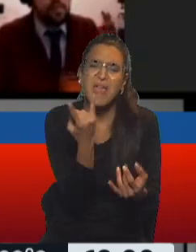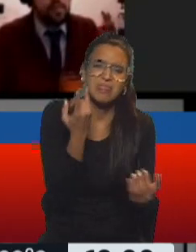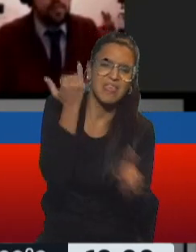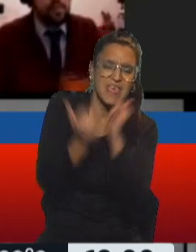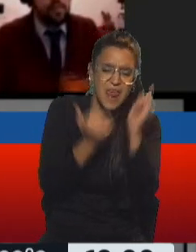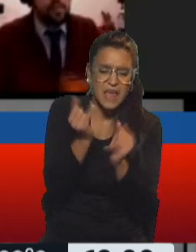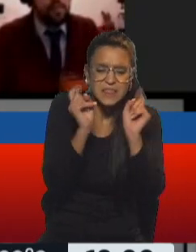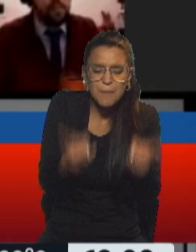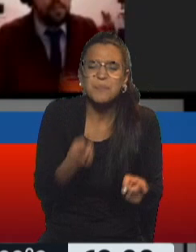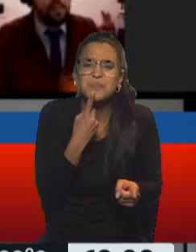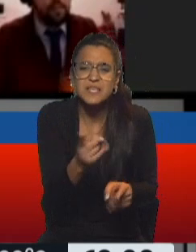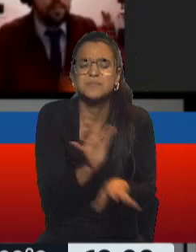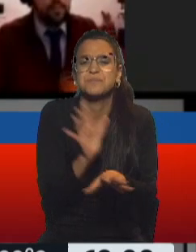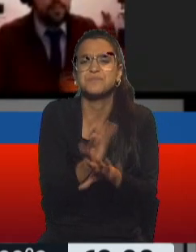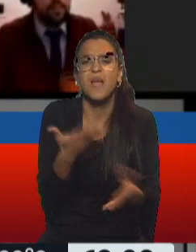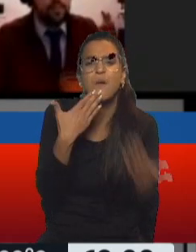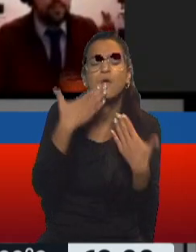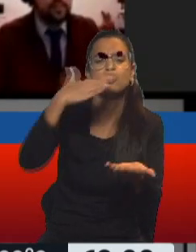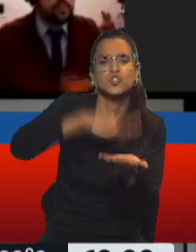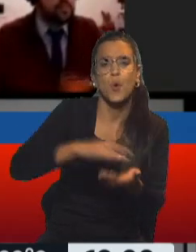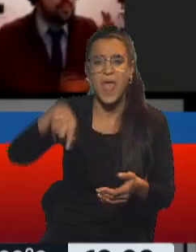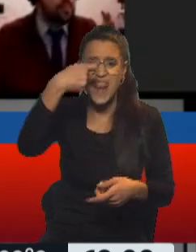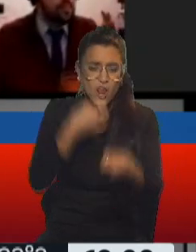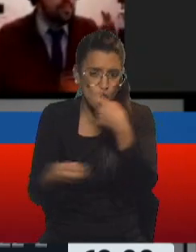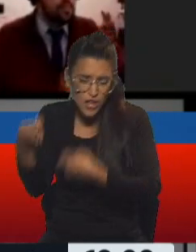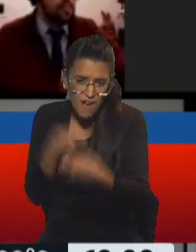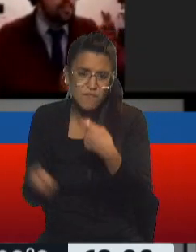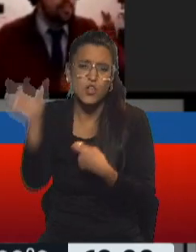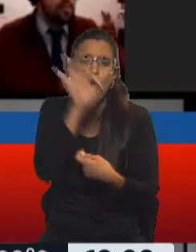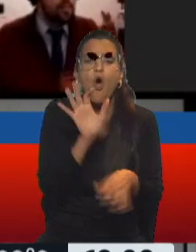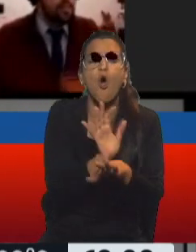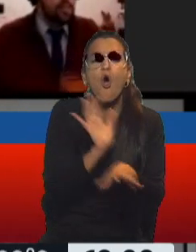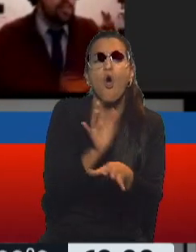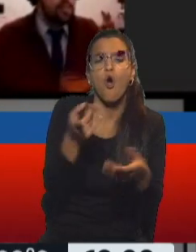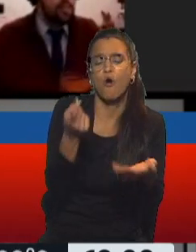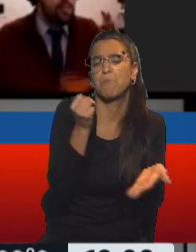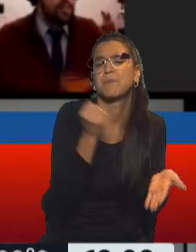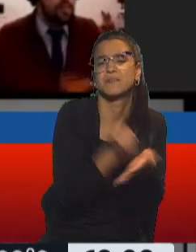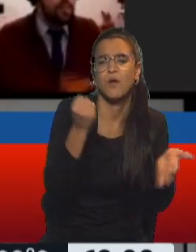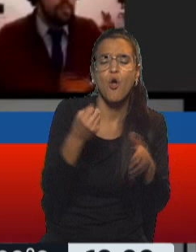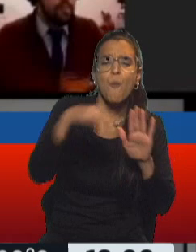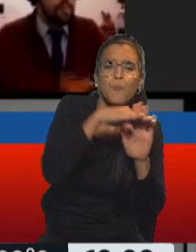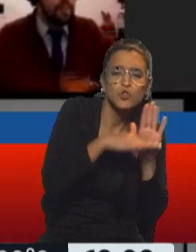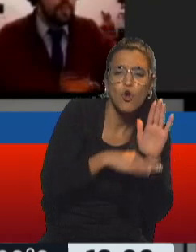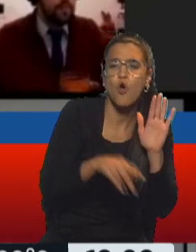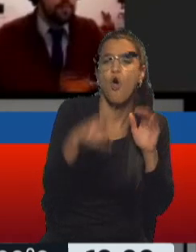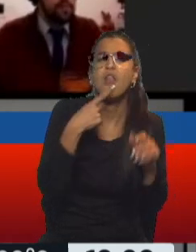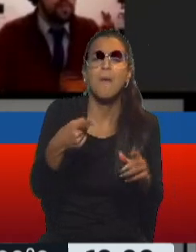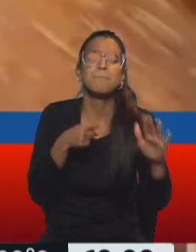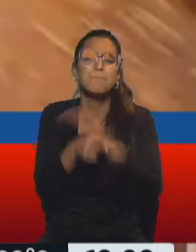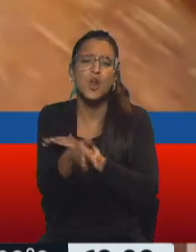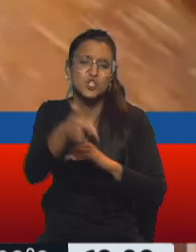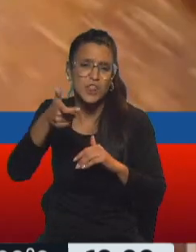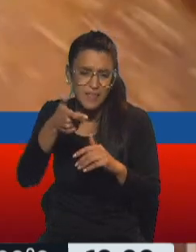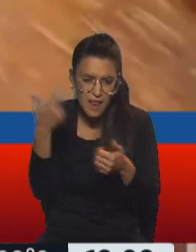y hasta llegaron a sostener que dialogaba sobre narcotráfico o la homologación de tal o cual protocolo o calibre de proyectiles